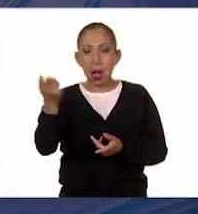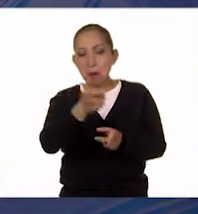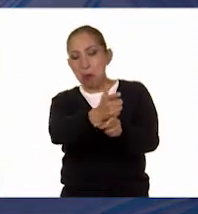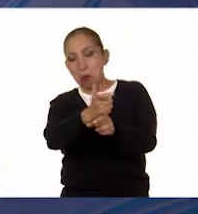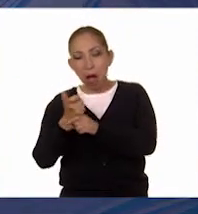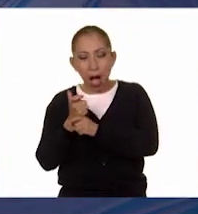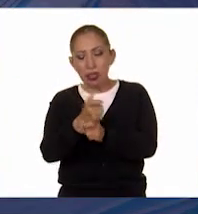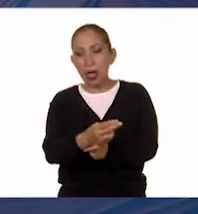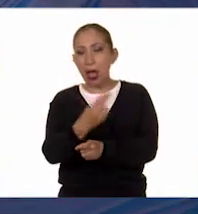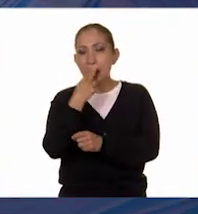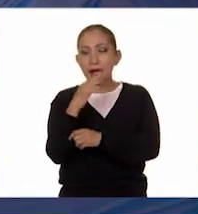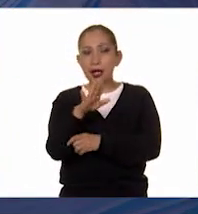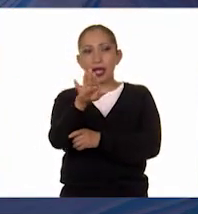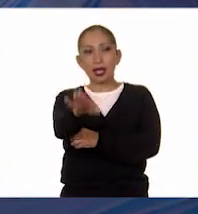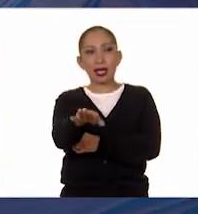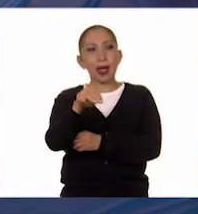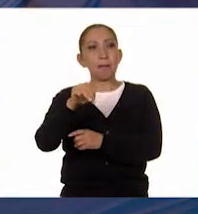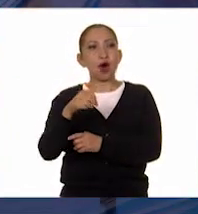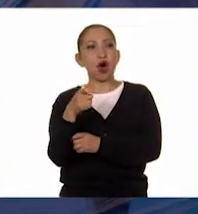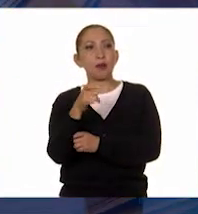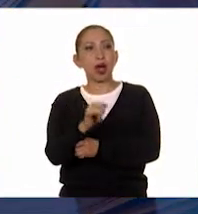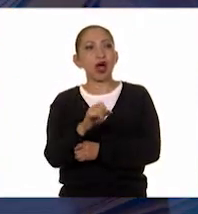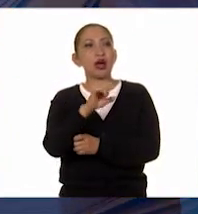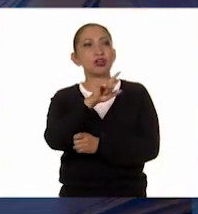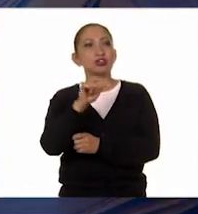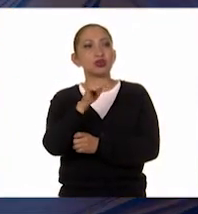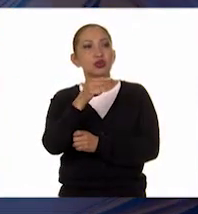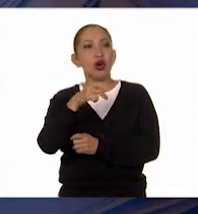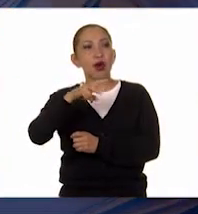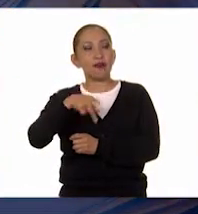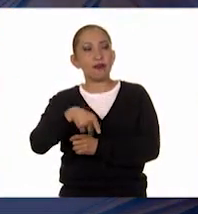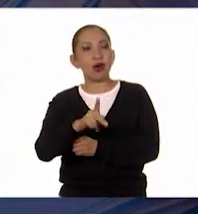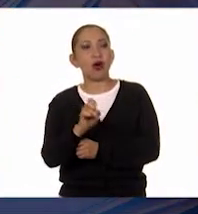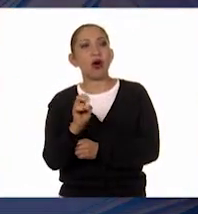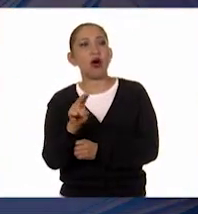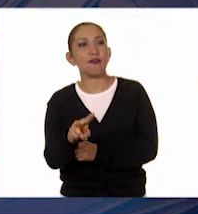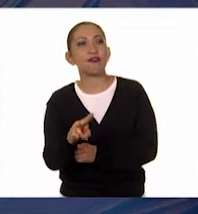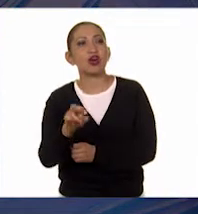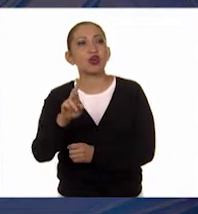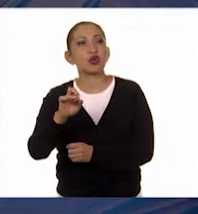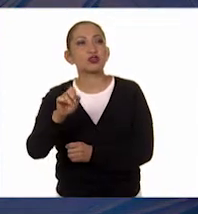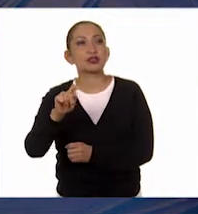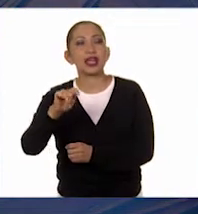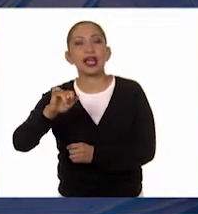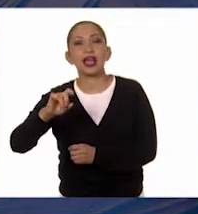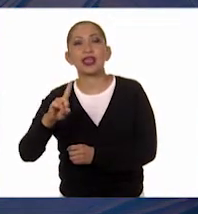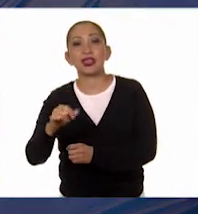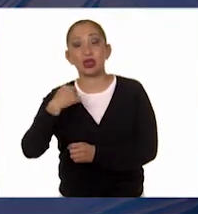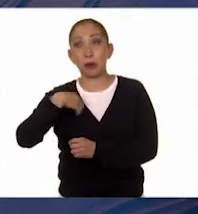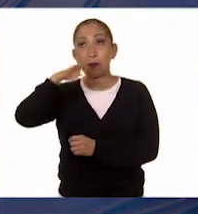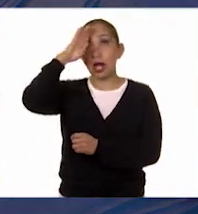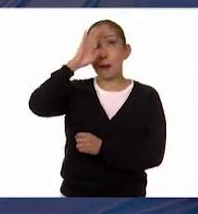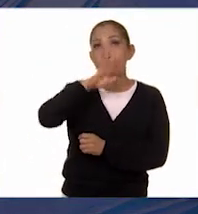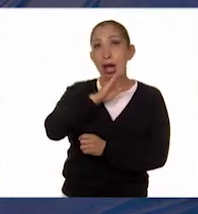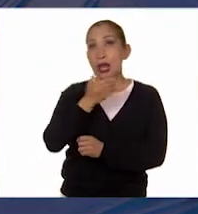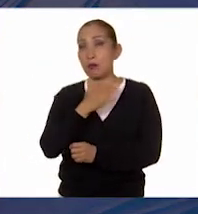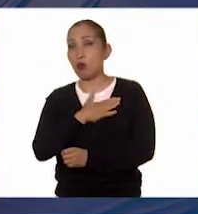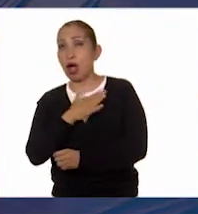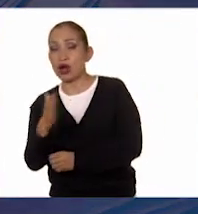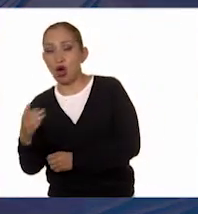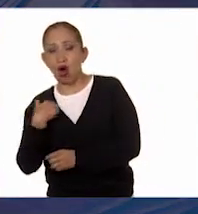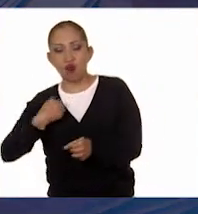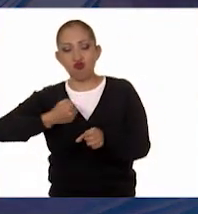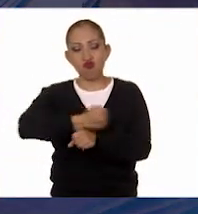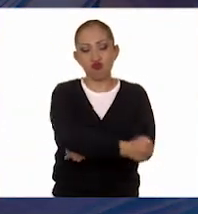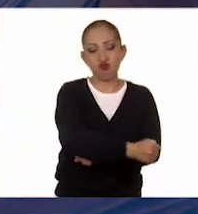hitlerianos. Rommel, Montgomery, von Rundstedt, Zhukov. No pensabas en buenos y malos, en víctimas y